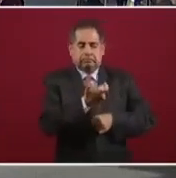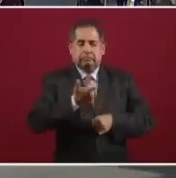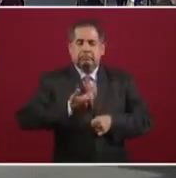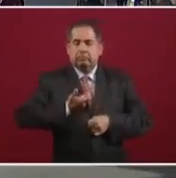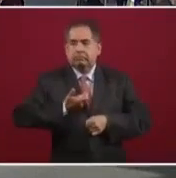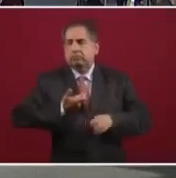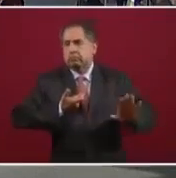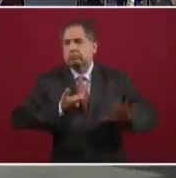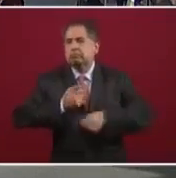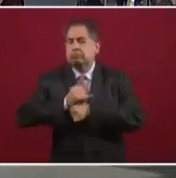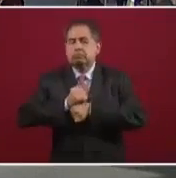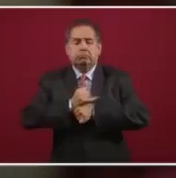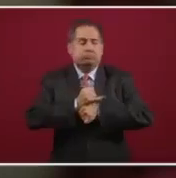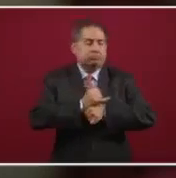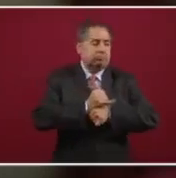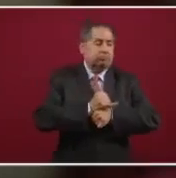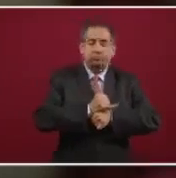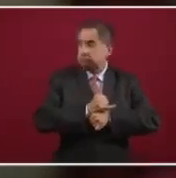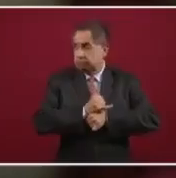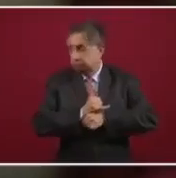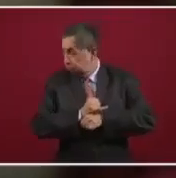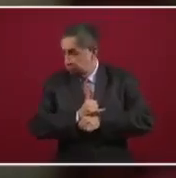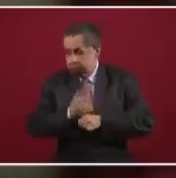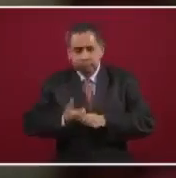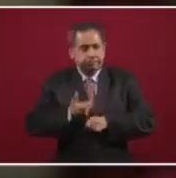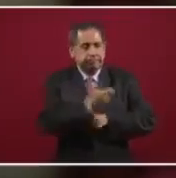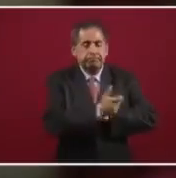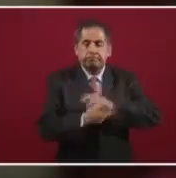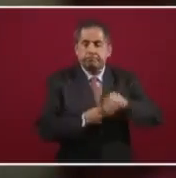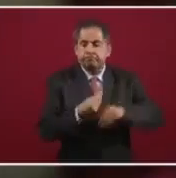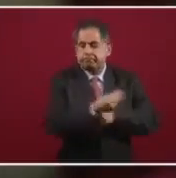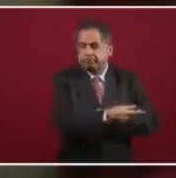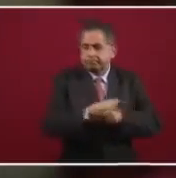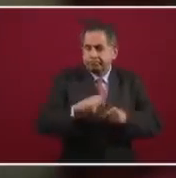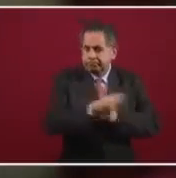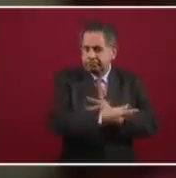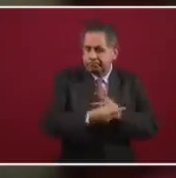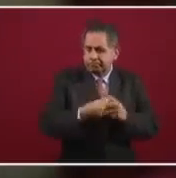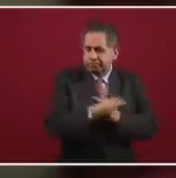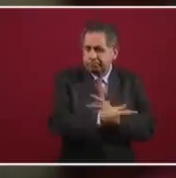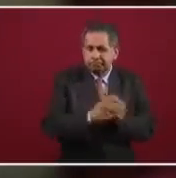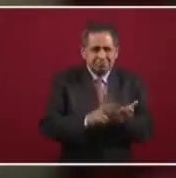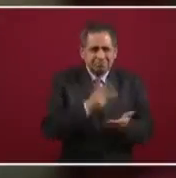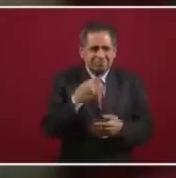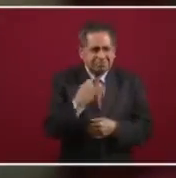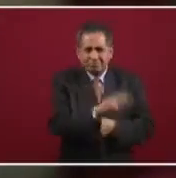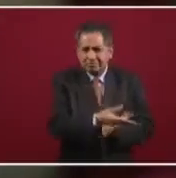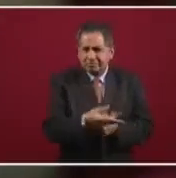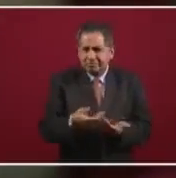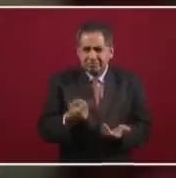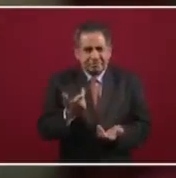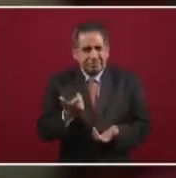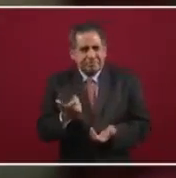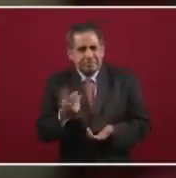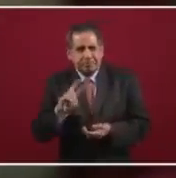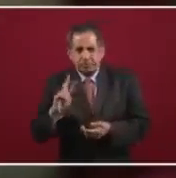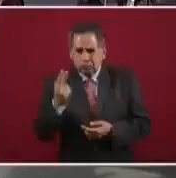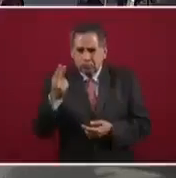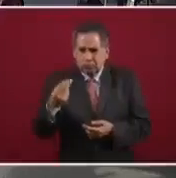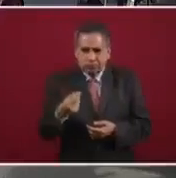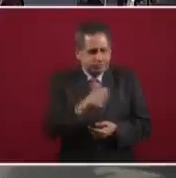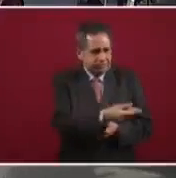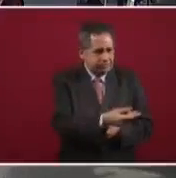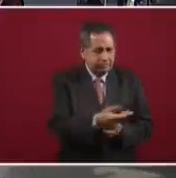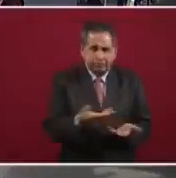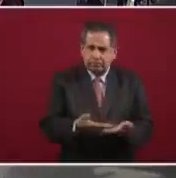del SAT y se les regresa todo el dinero de la garantía. Eso ha ocurrido históricamente. La pregunta es, ¿qué va a hacer